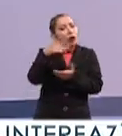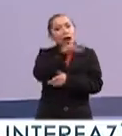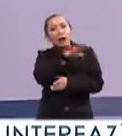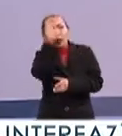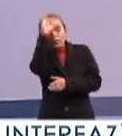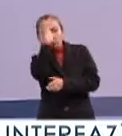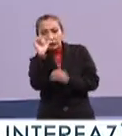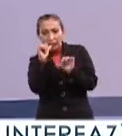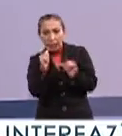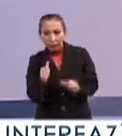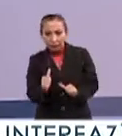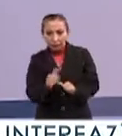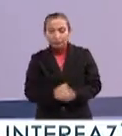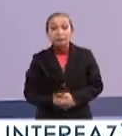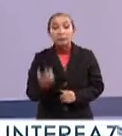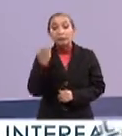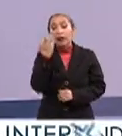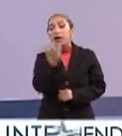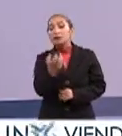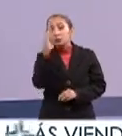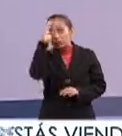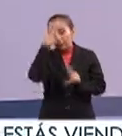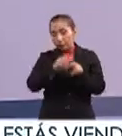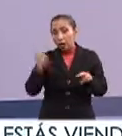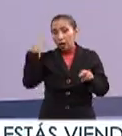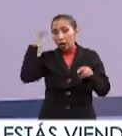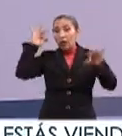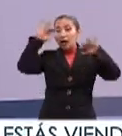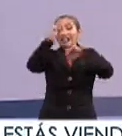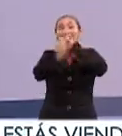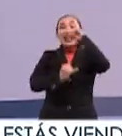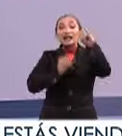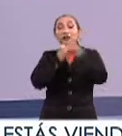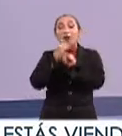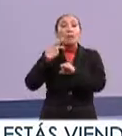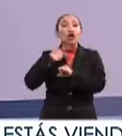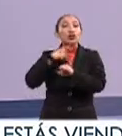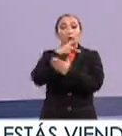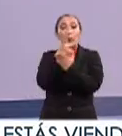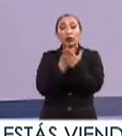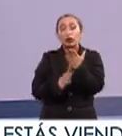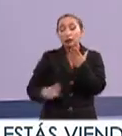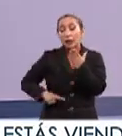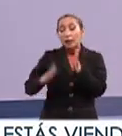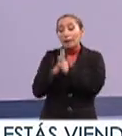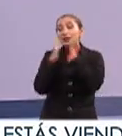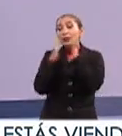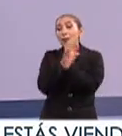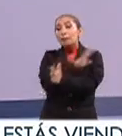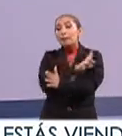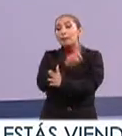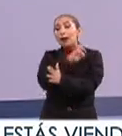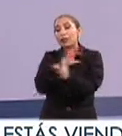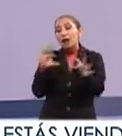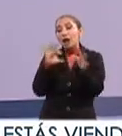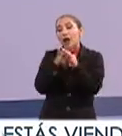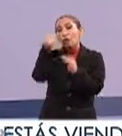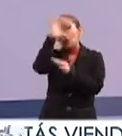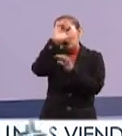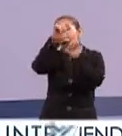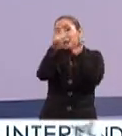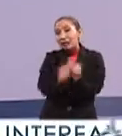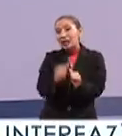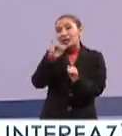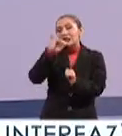ámbito cultural y artístico. Esto se reflexionó en el Congreso Internacional Políticas Públicas y Participación Privada en la Cultura y el Arte